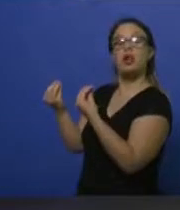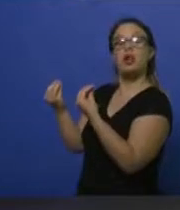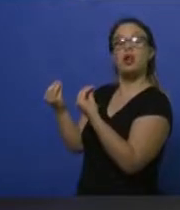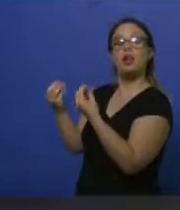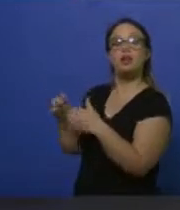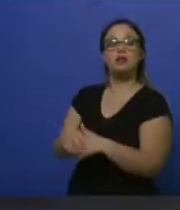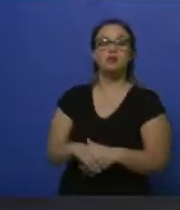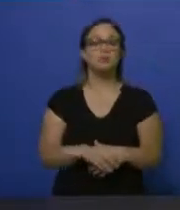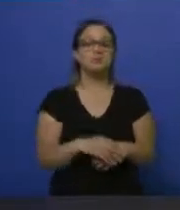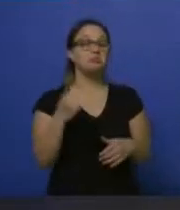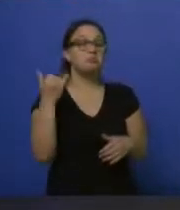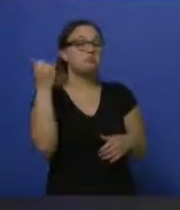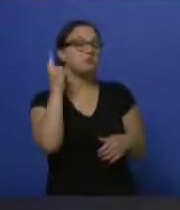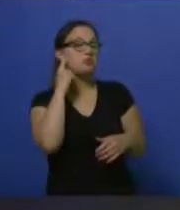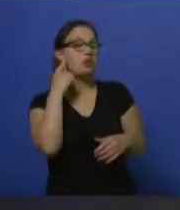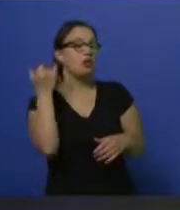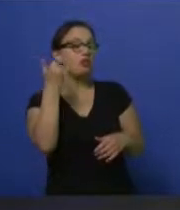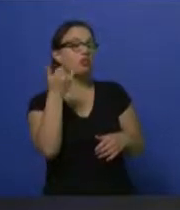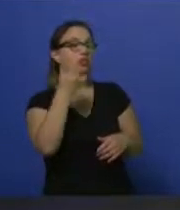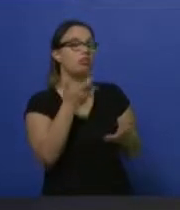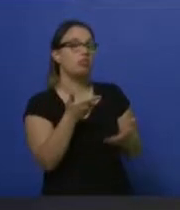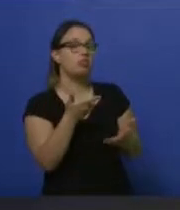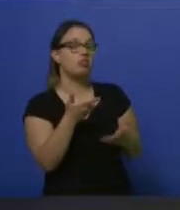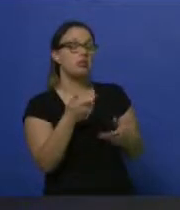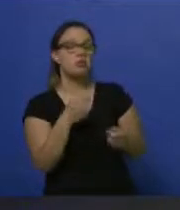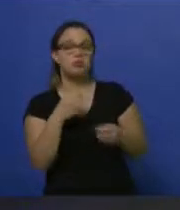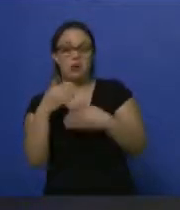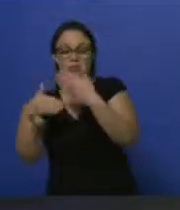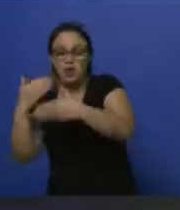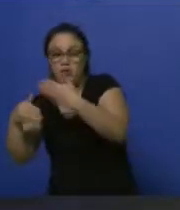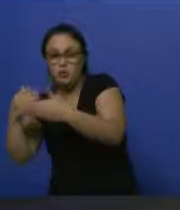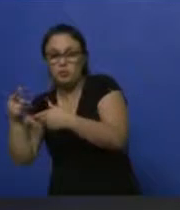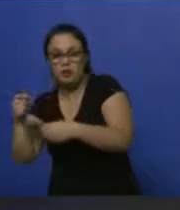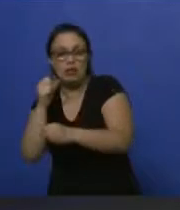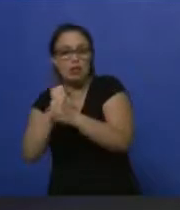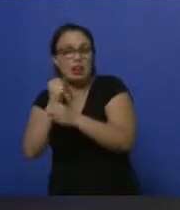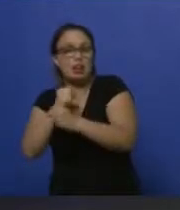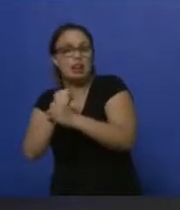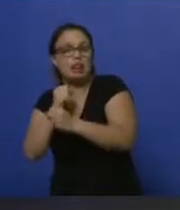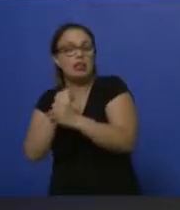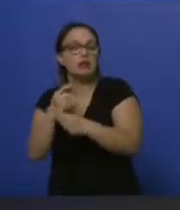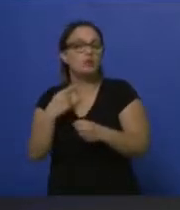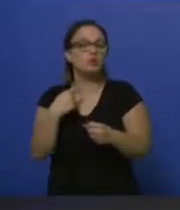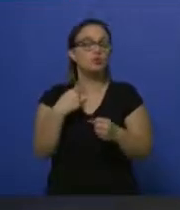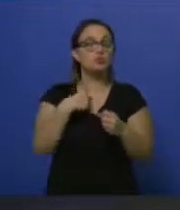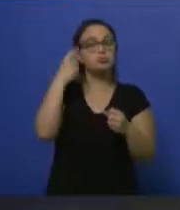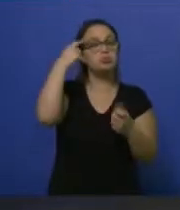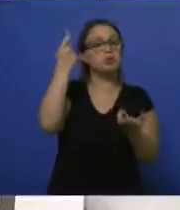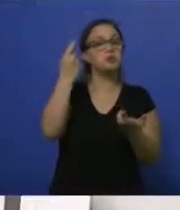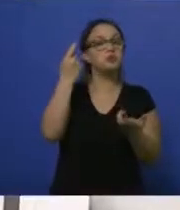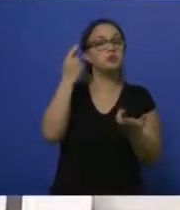dice particularmente. No le he escuchado la nota porque estuvieron trabajando nuestros cronistas y camarógrafos. Pero vamos a ver, yo creo que es una reacción a lo que tiró